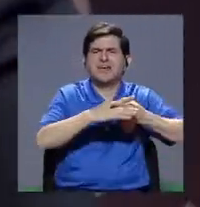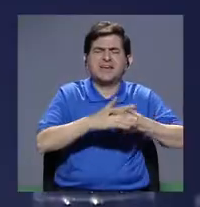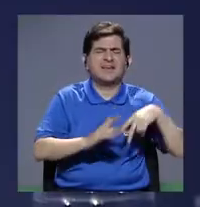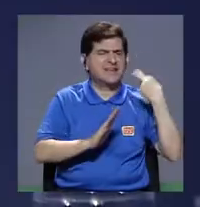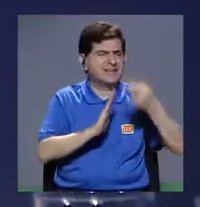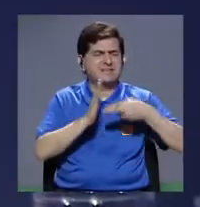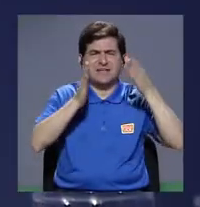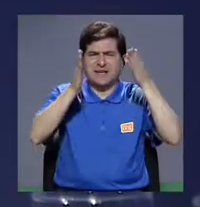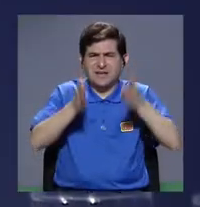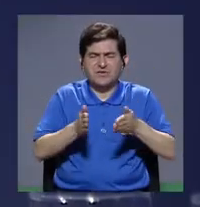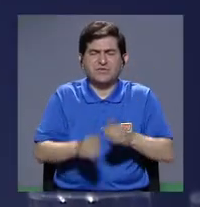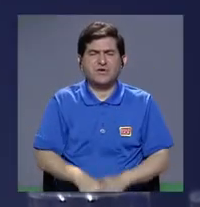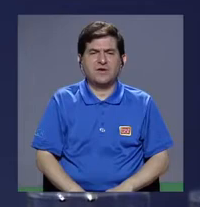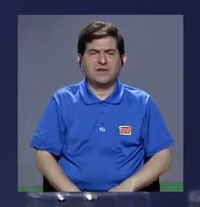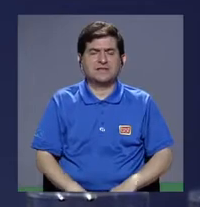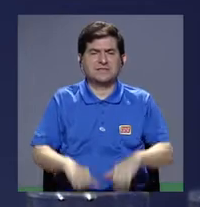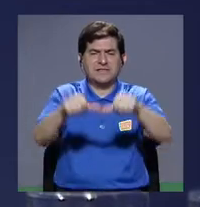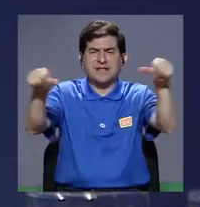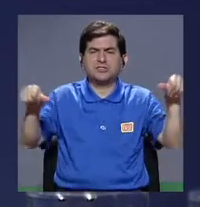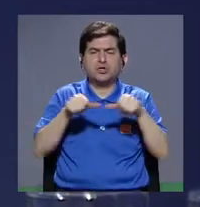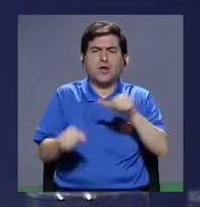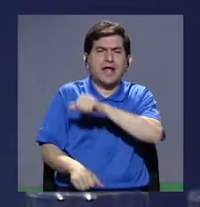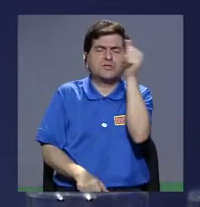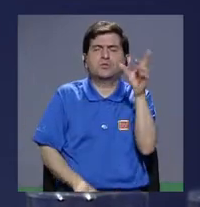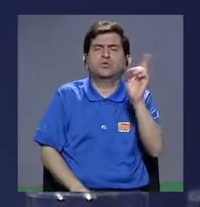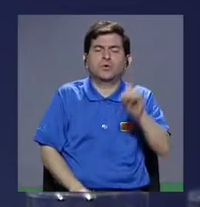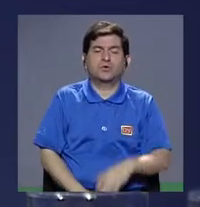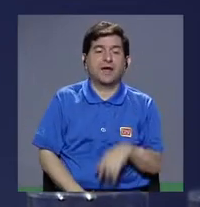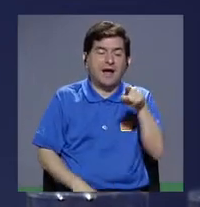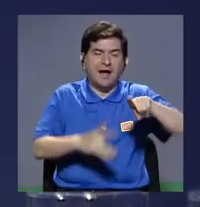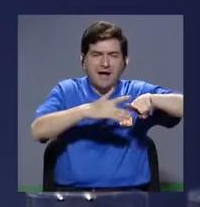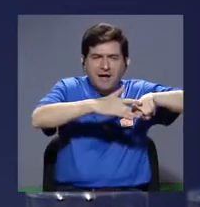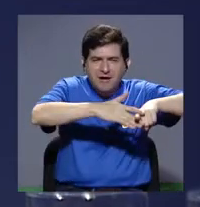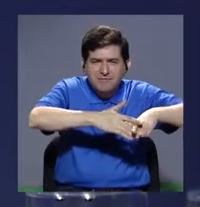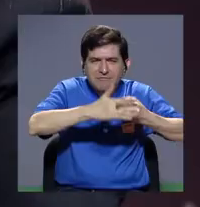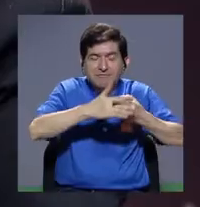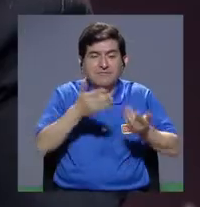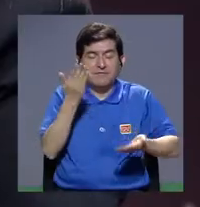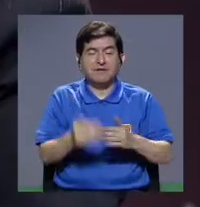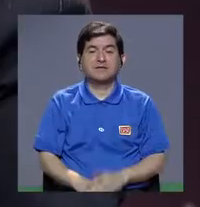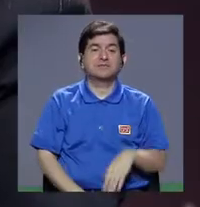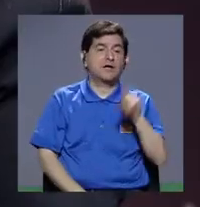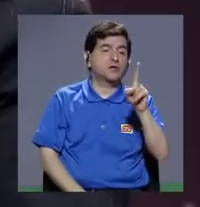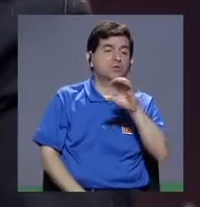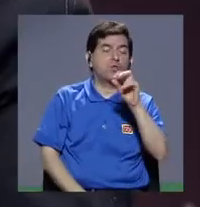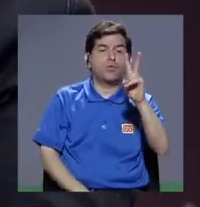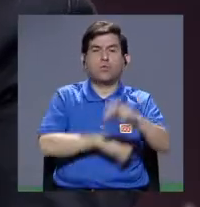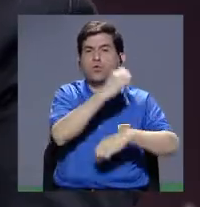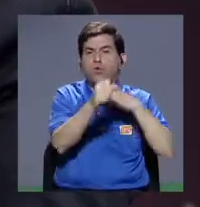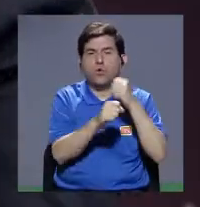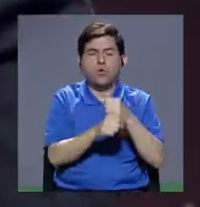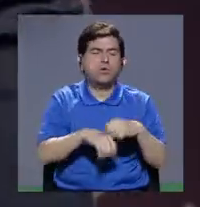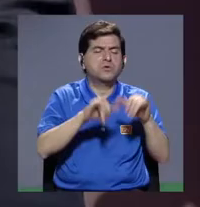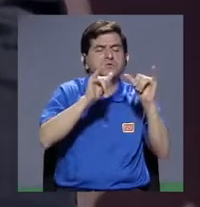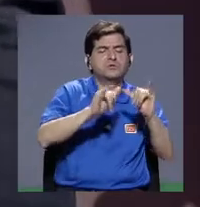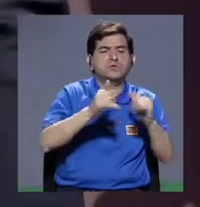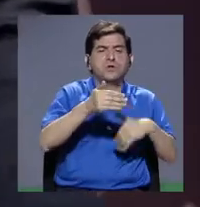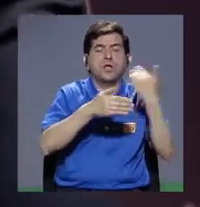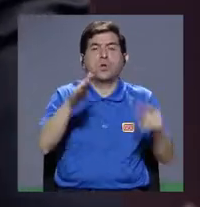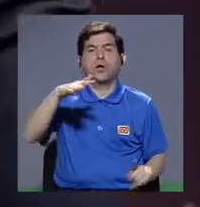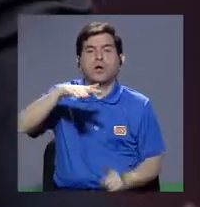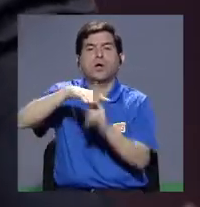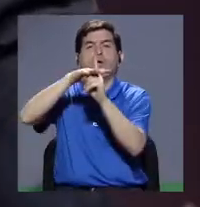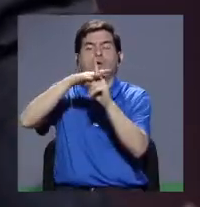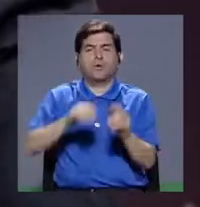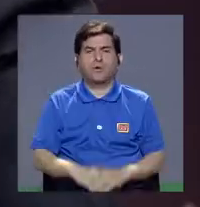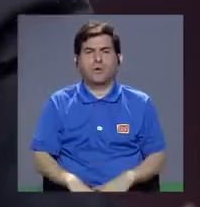personajes de zona azul se van gestando se van gestando pueden durar uno o dos años o están por ahí y después vuelven